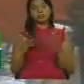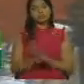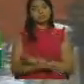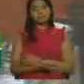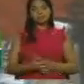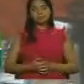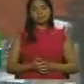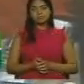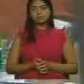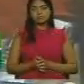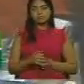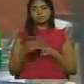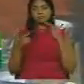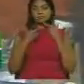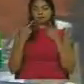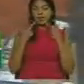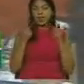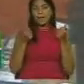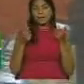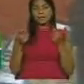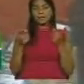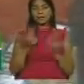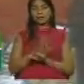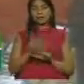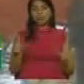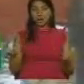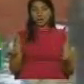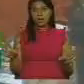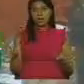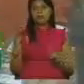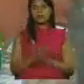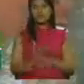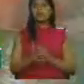es una política de precio que se traslada